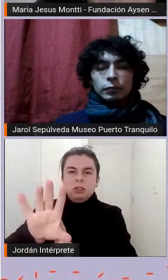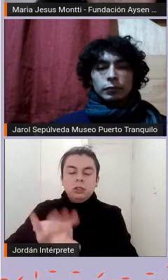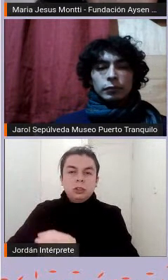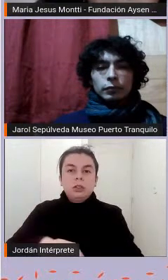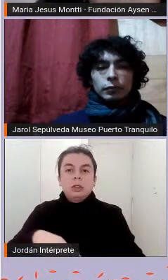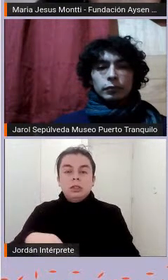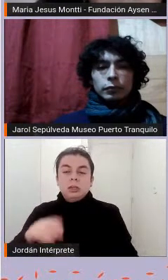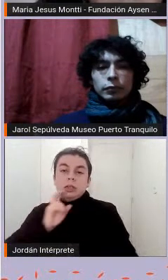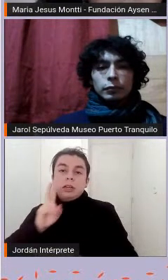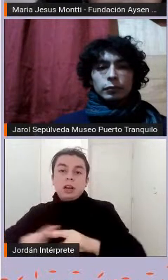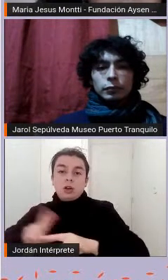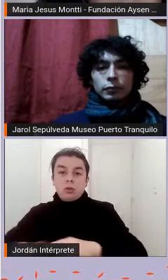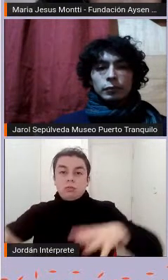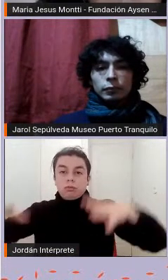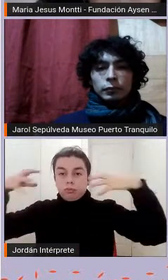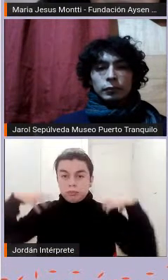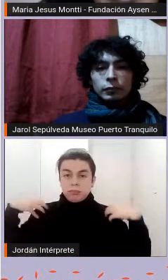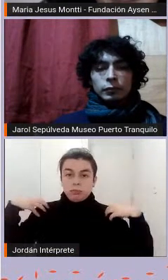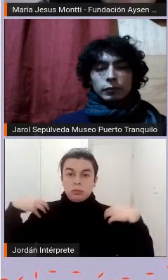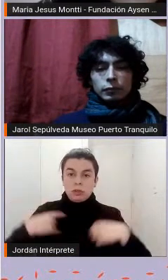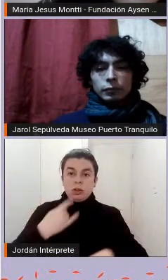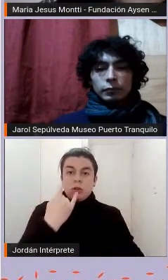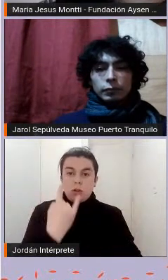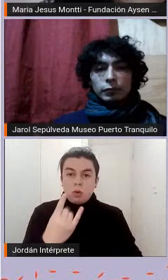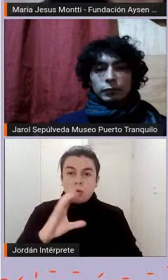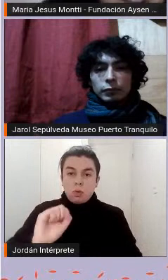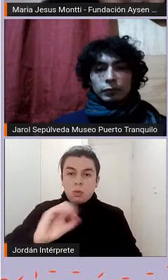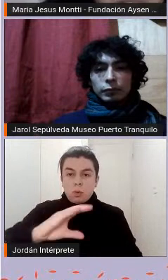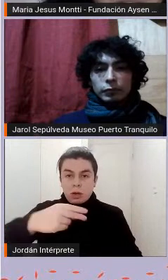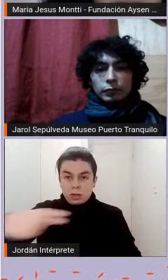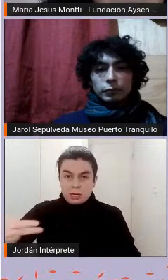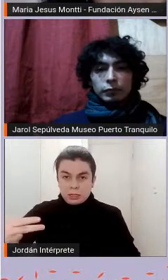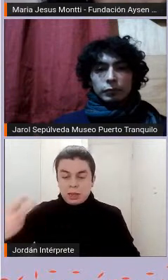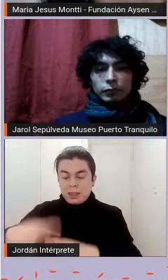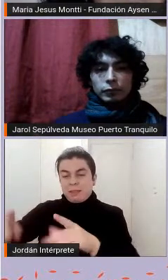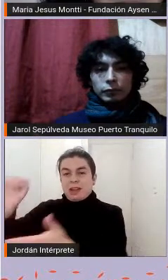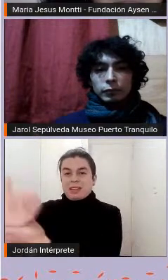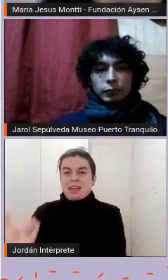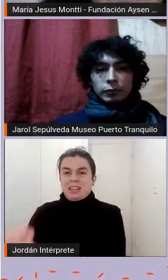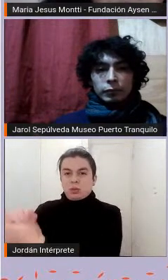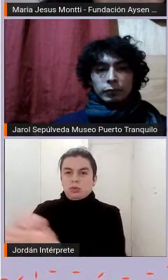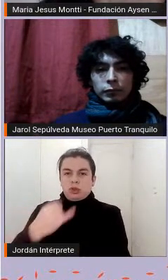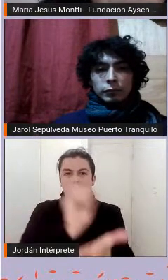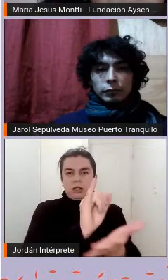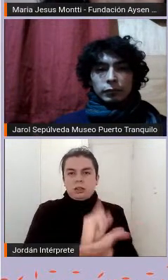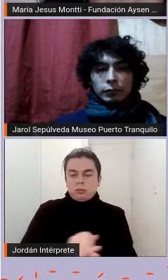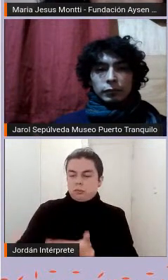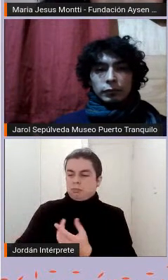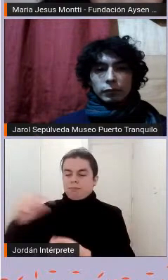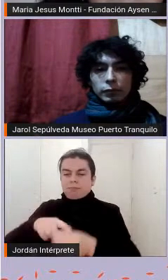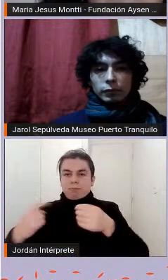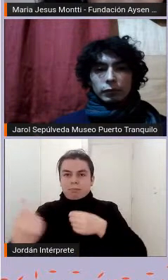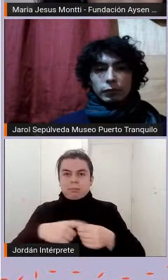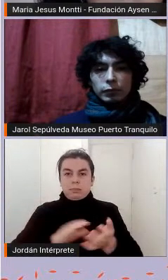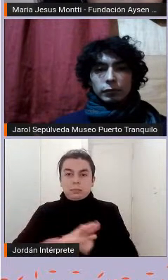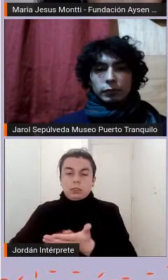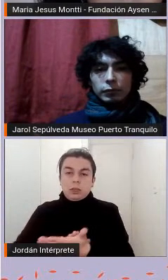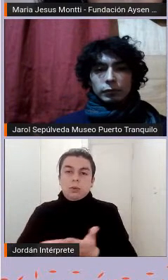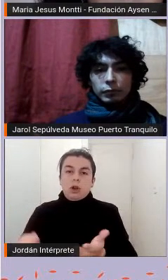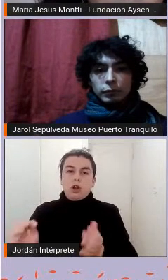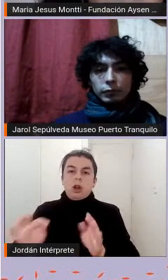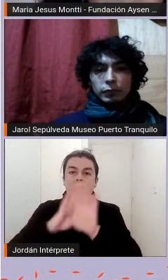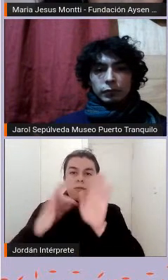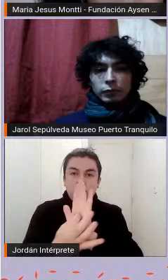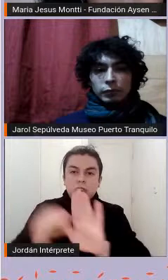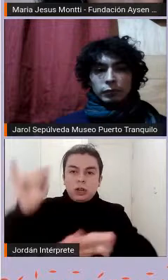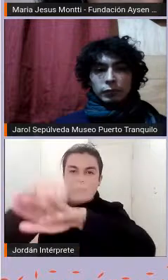ejecutado por la Universidad Austral de Chile y que tiene diferentes instituciones asociadas, entre ellos la Fundación Eisen Mira al Mar, el Museo de